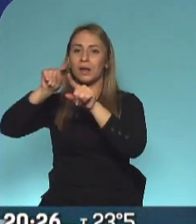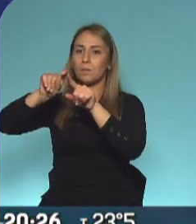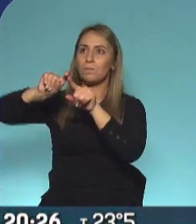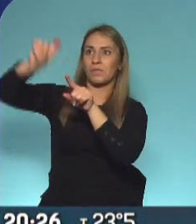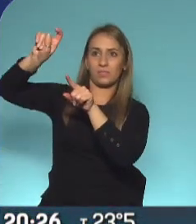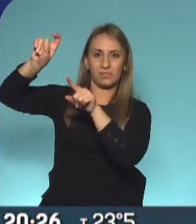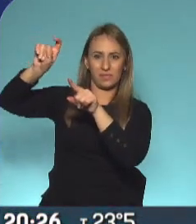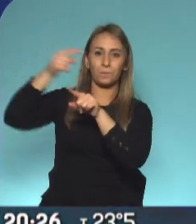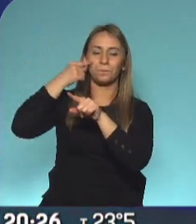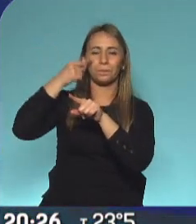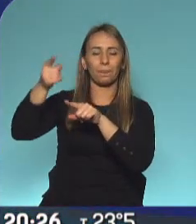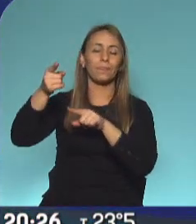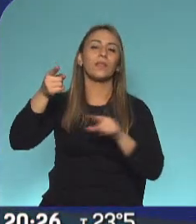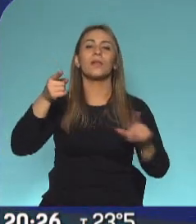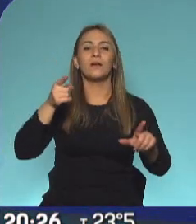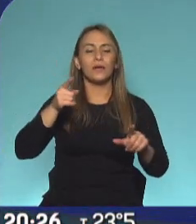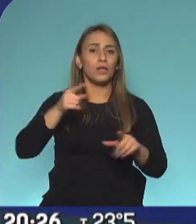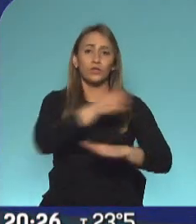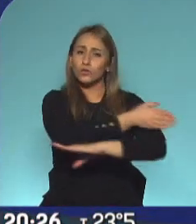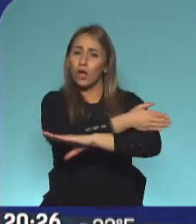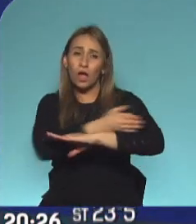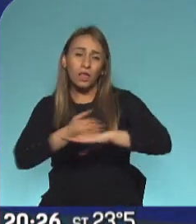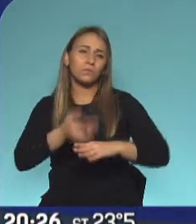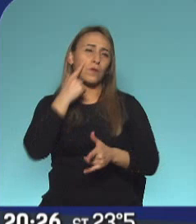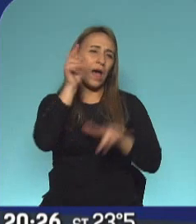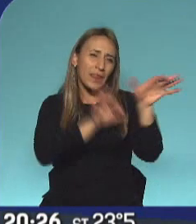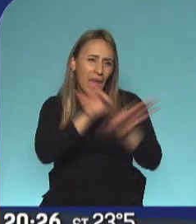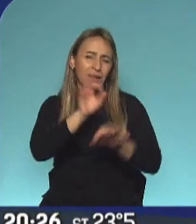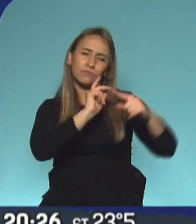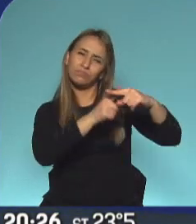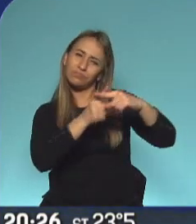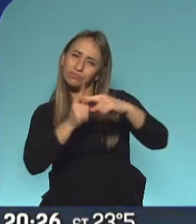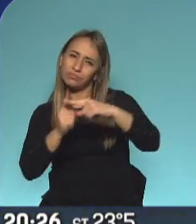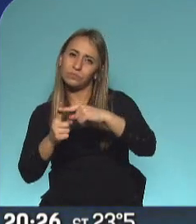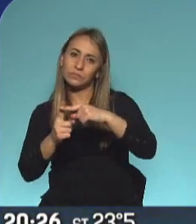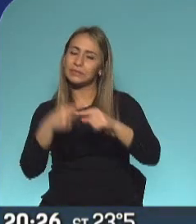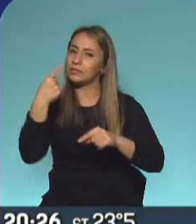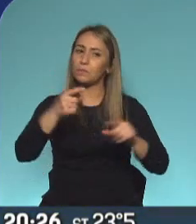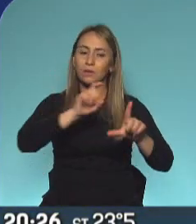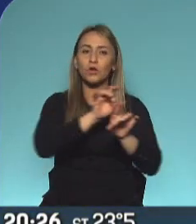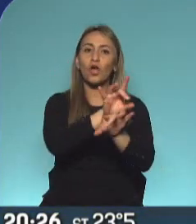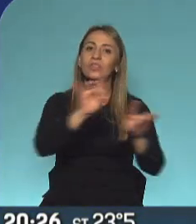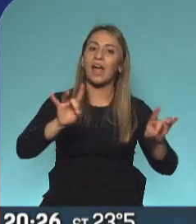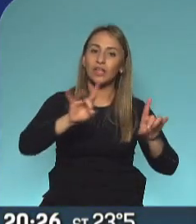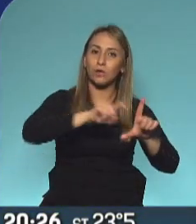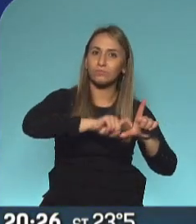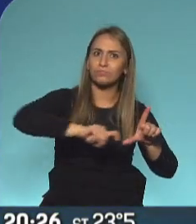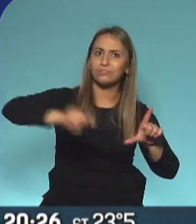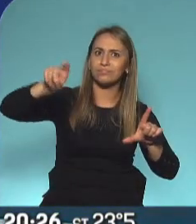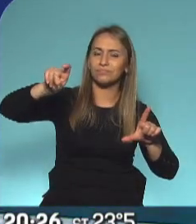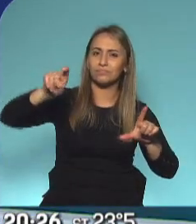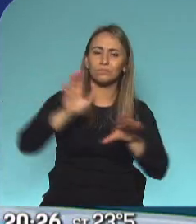las proyecciones que hemos hecho durante todo este periodo de tiempo... Siempre la curva de infecciones se ha